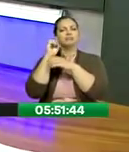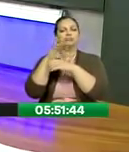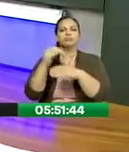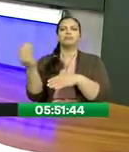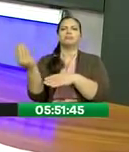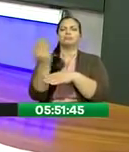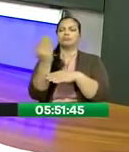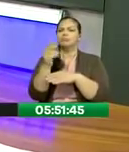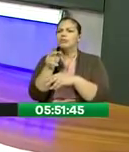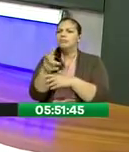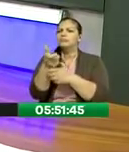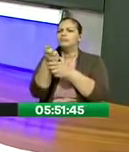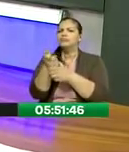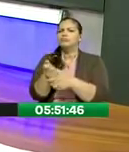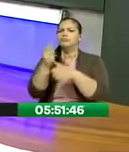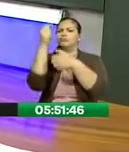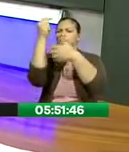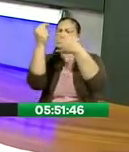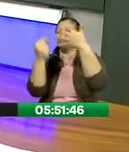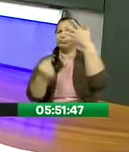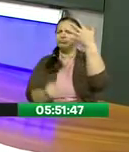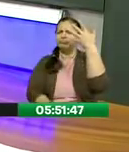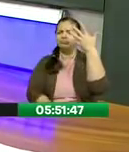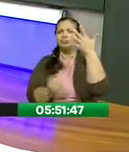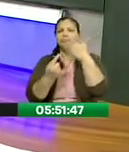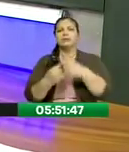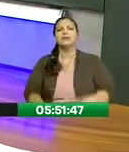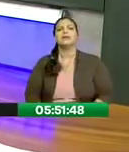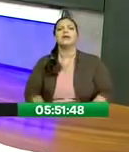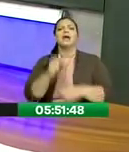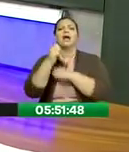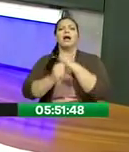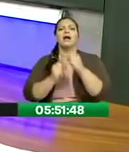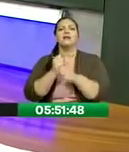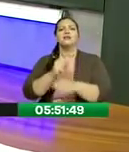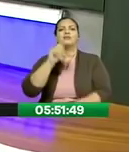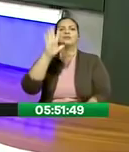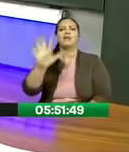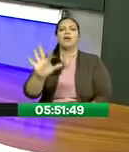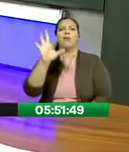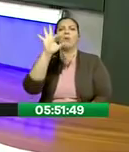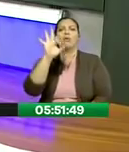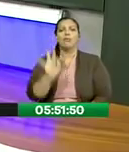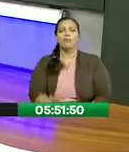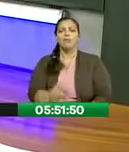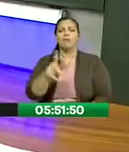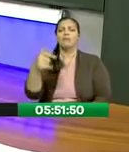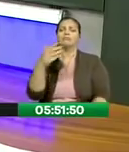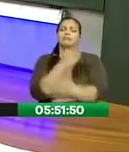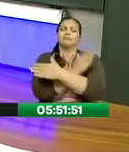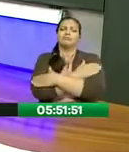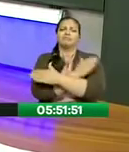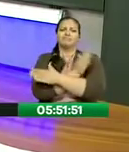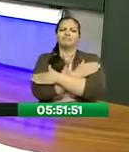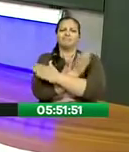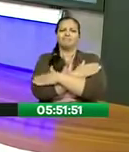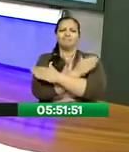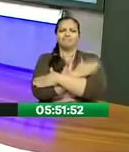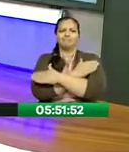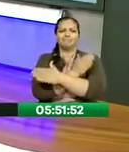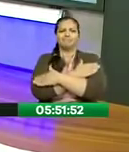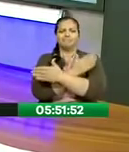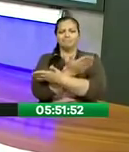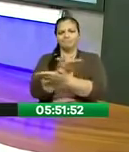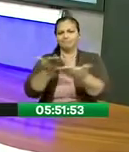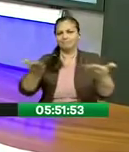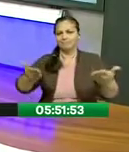y entretenimiento. Así que fuerte los aplausos. Querida y nuestra respetada audiencia, y también para quien innovamos